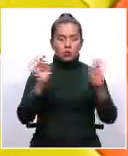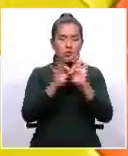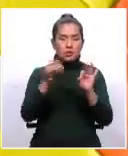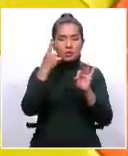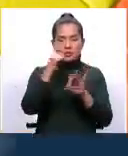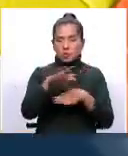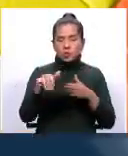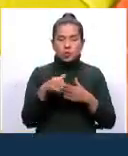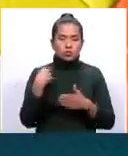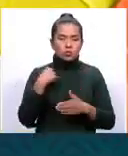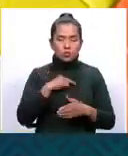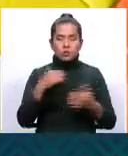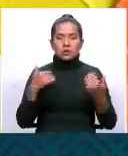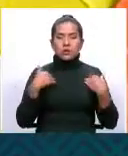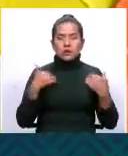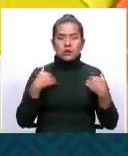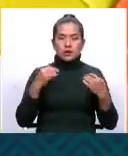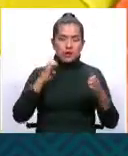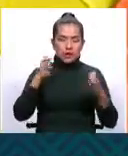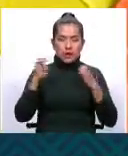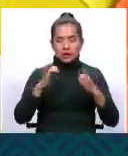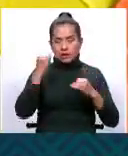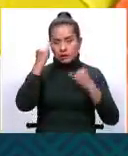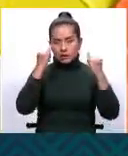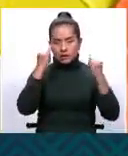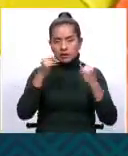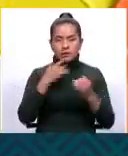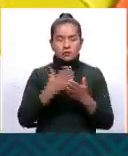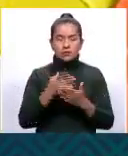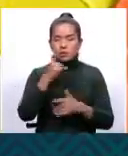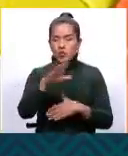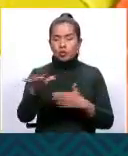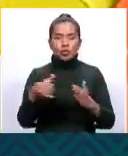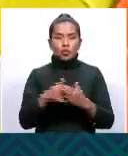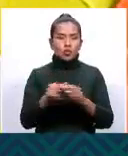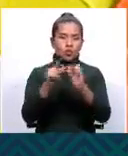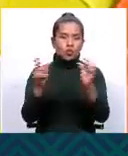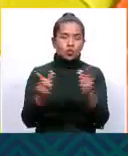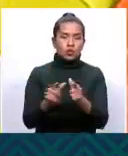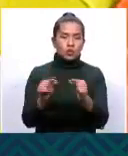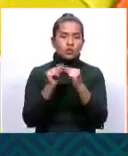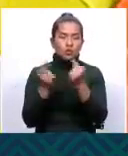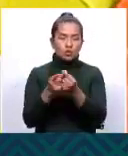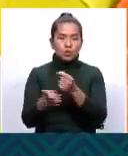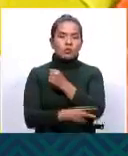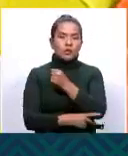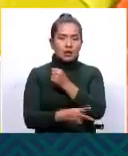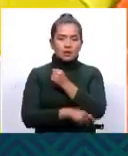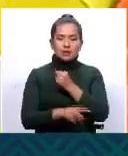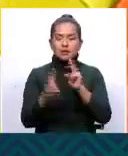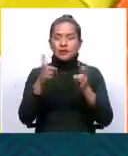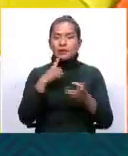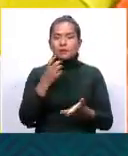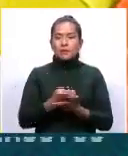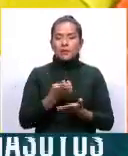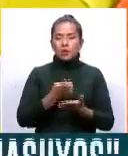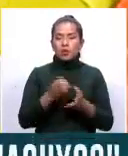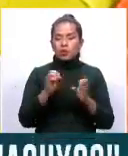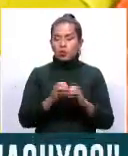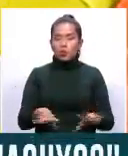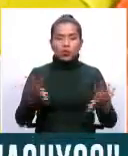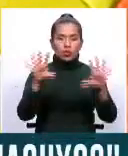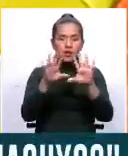que nosotros tenemos en ese sector de nuestro país. El Ministerio de Desarrollo Productivo y Economía Plural ya